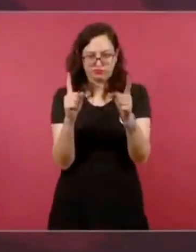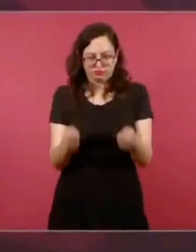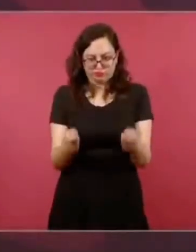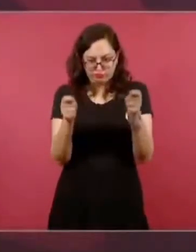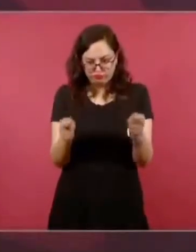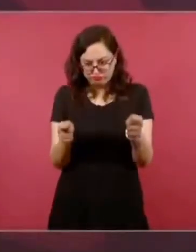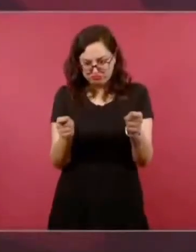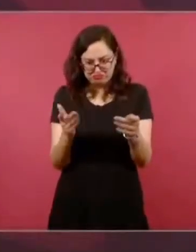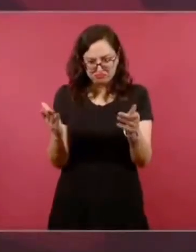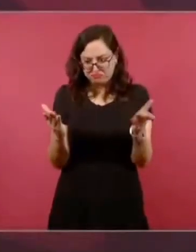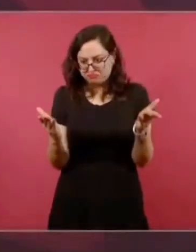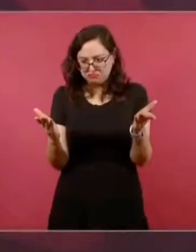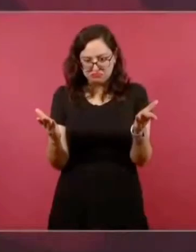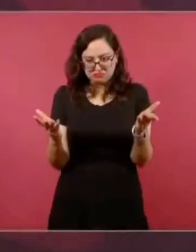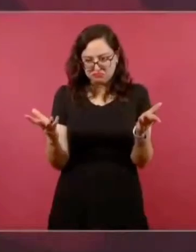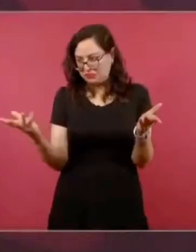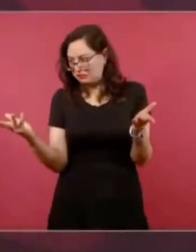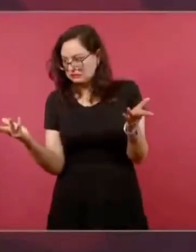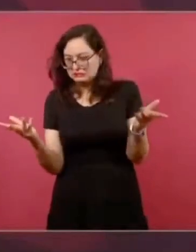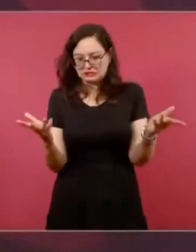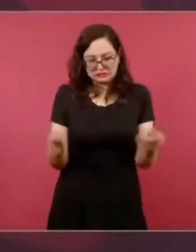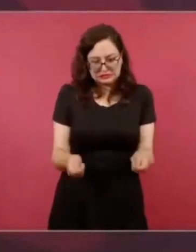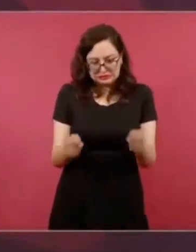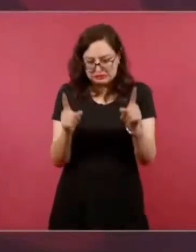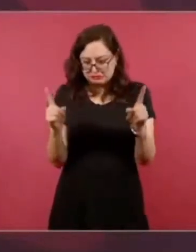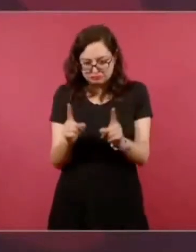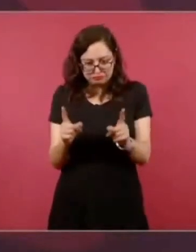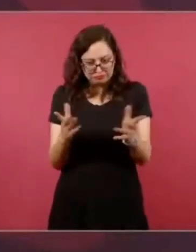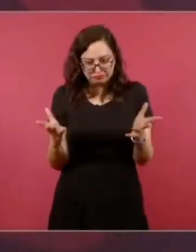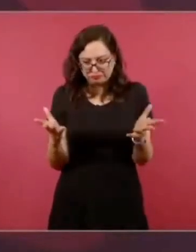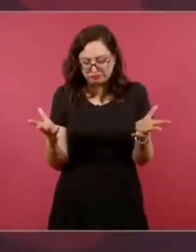O sea, ya no se puede